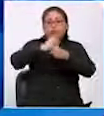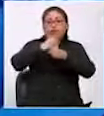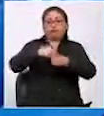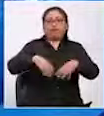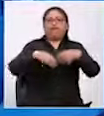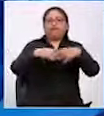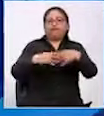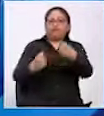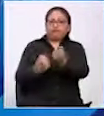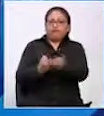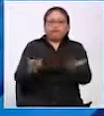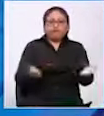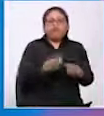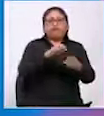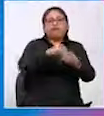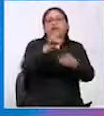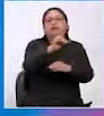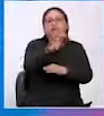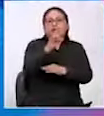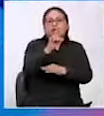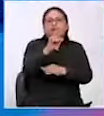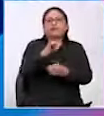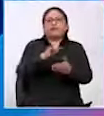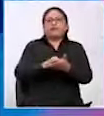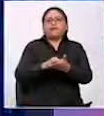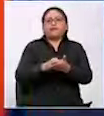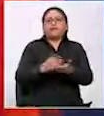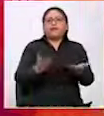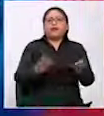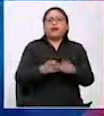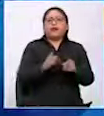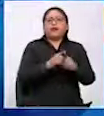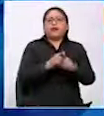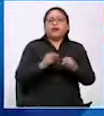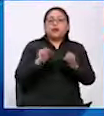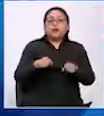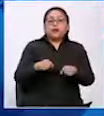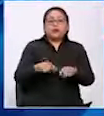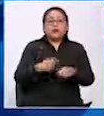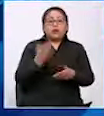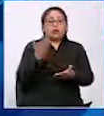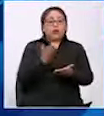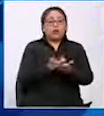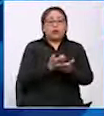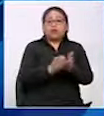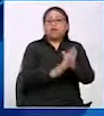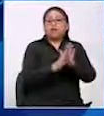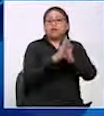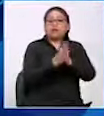en todo el territorio nacional, como ya se lo hemos mencionado, para encontrar esta reactivación económica.